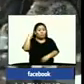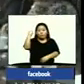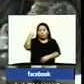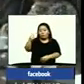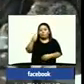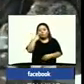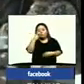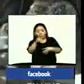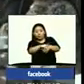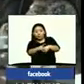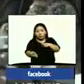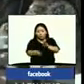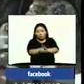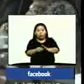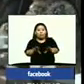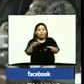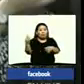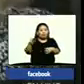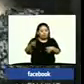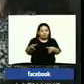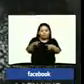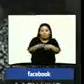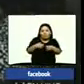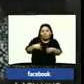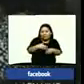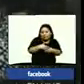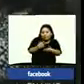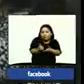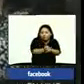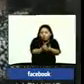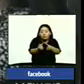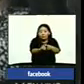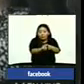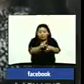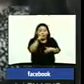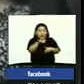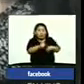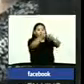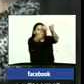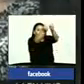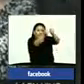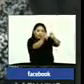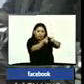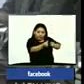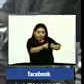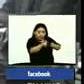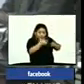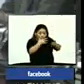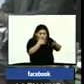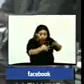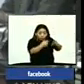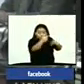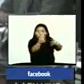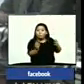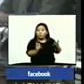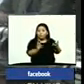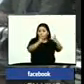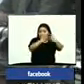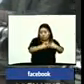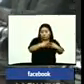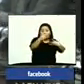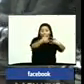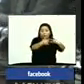los diputados de esta mesa legislativa es que si este presupuesto está cumpliendo con la ley de